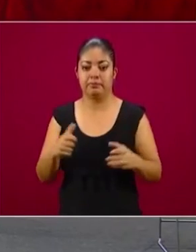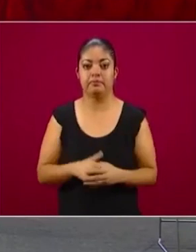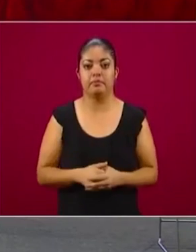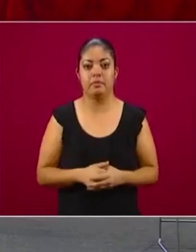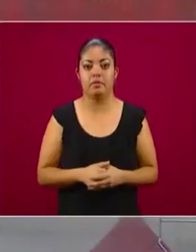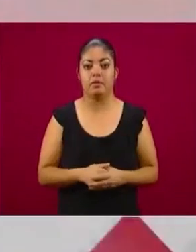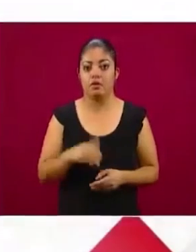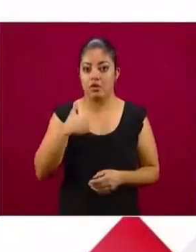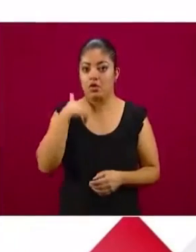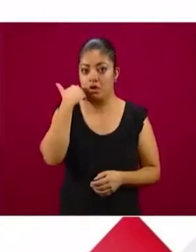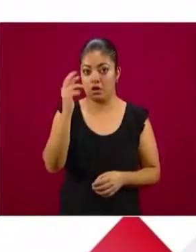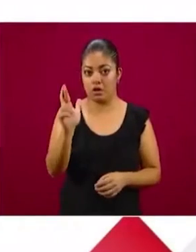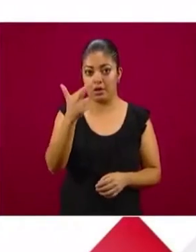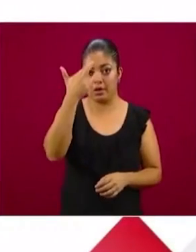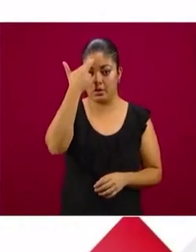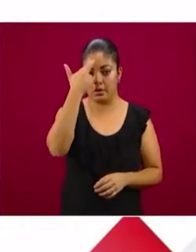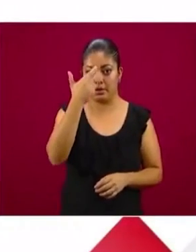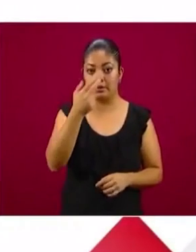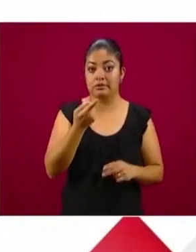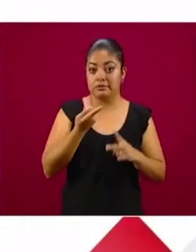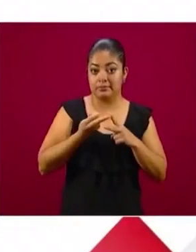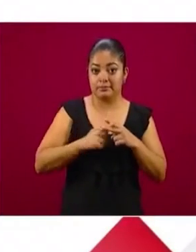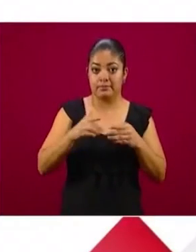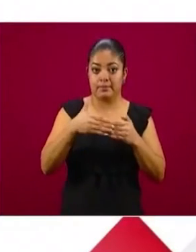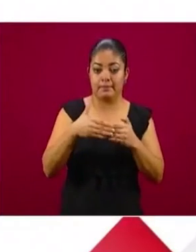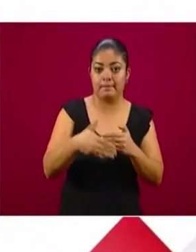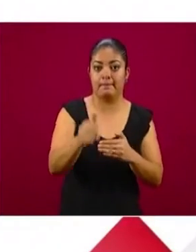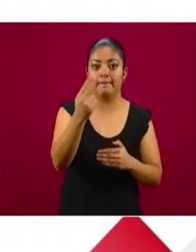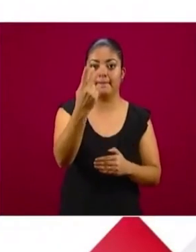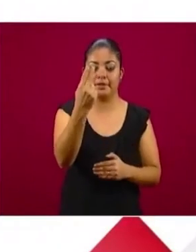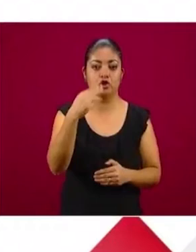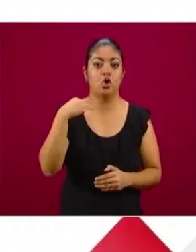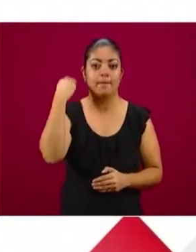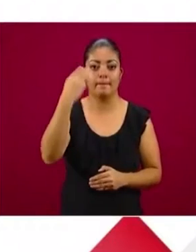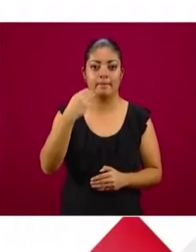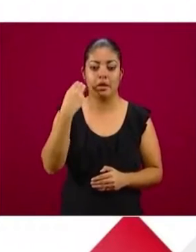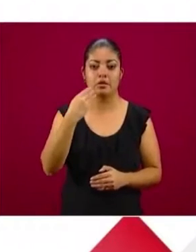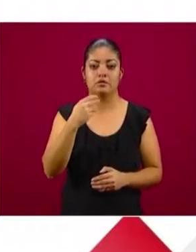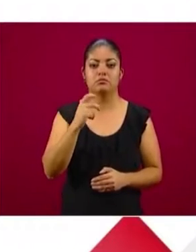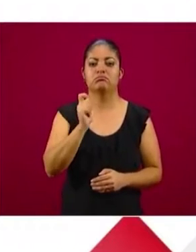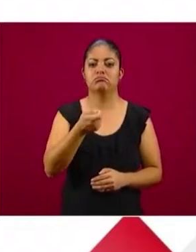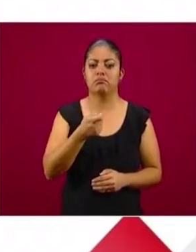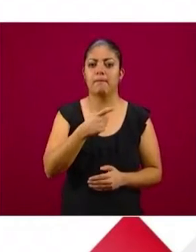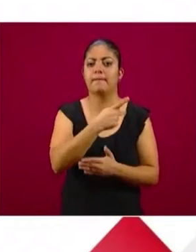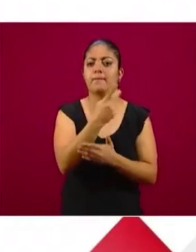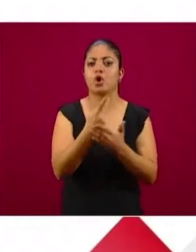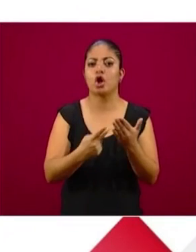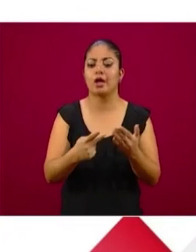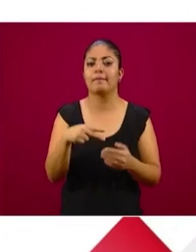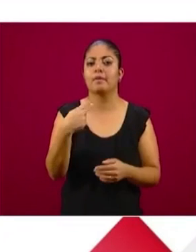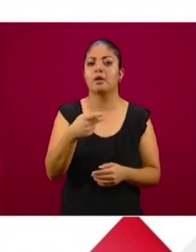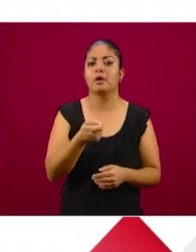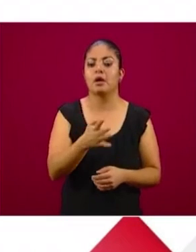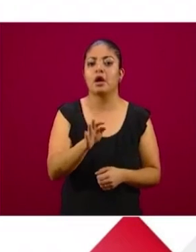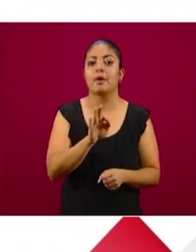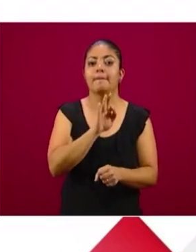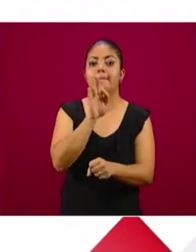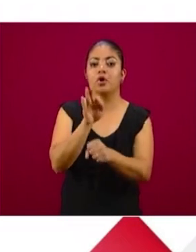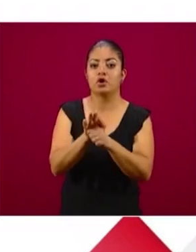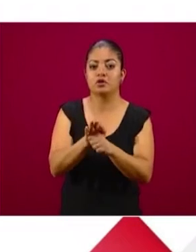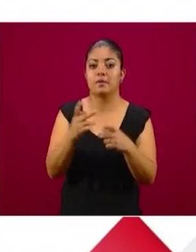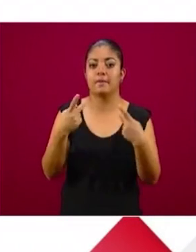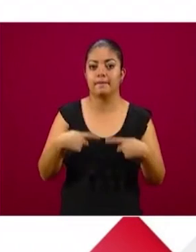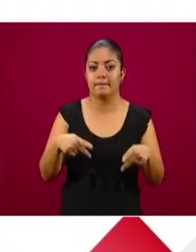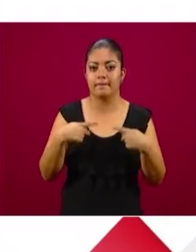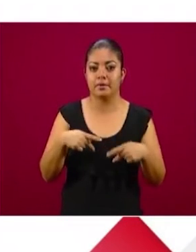recordarles que a partir del 25 de marzo el Infonavit lanzó un programa de protección a los acreditados que tuvieron